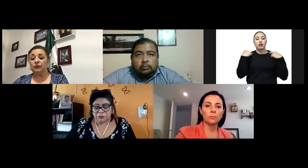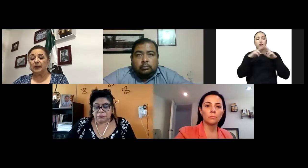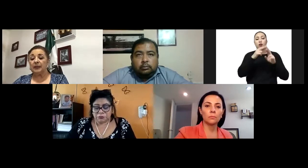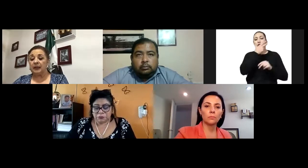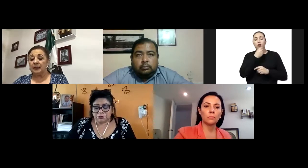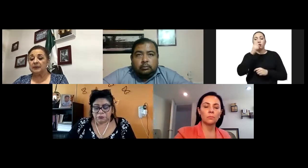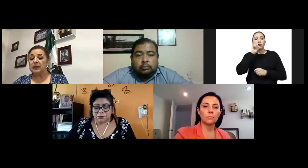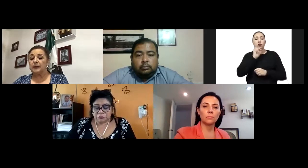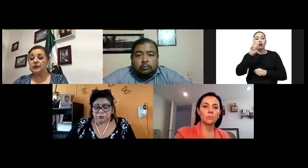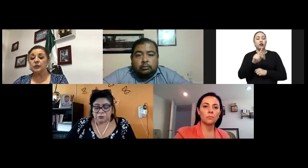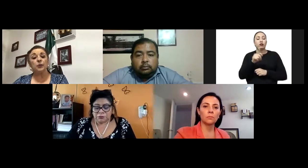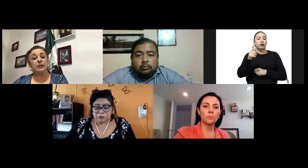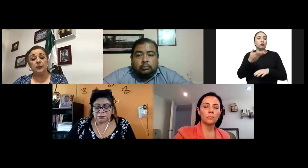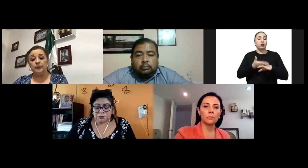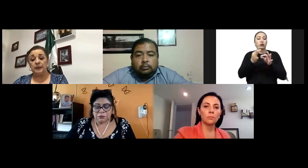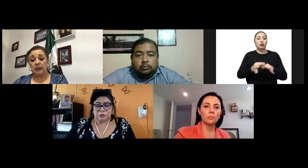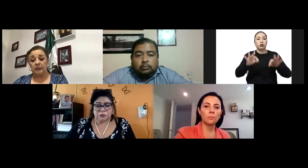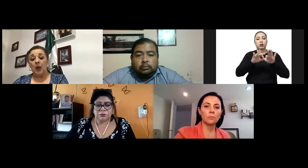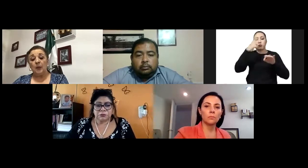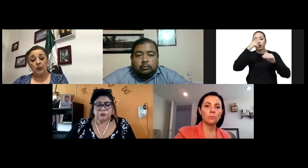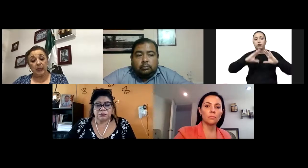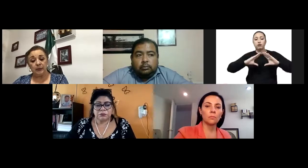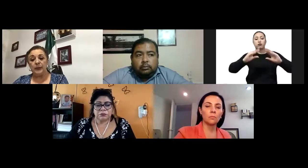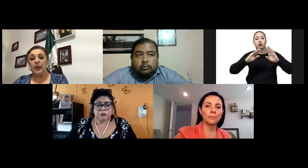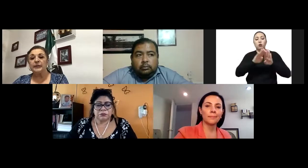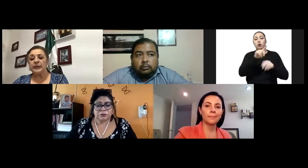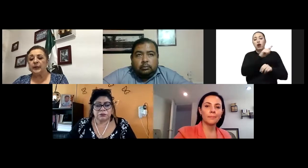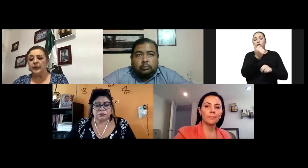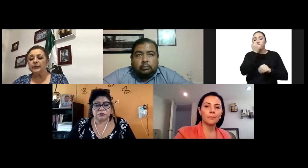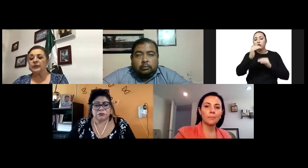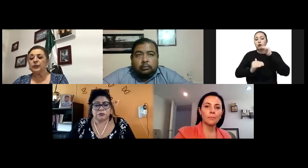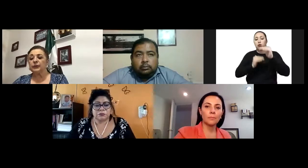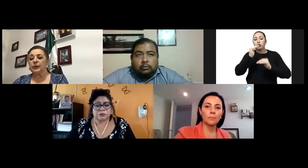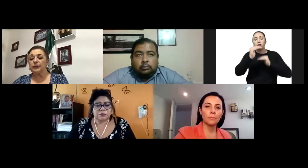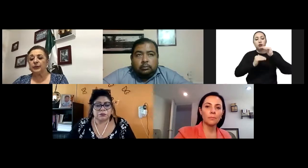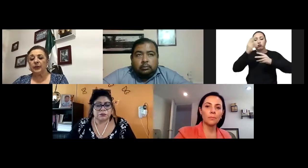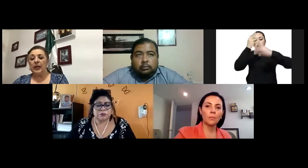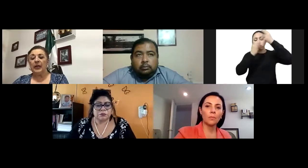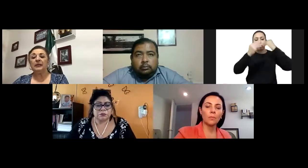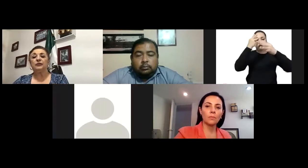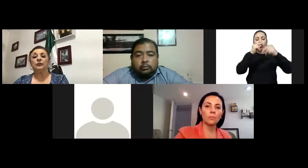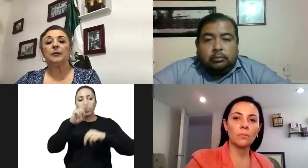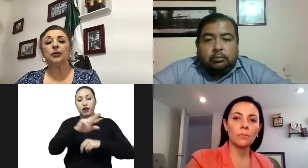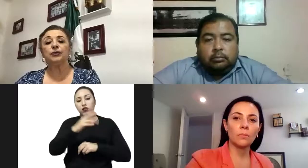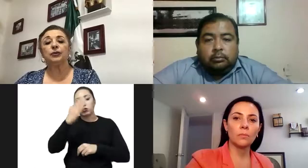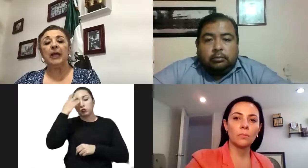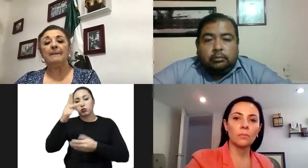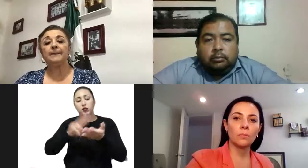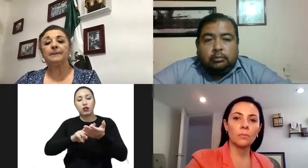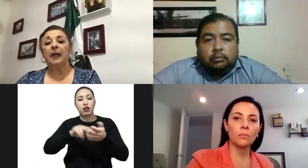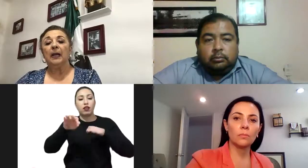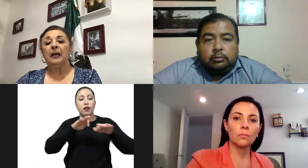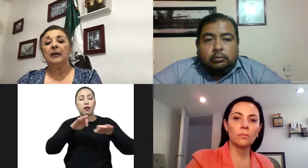agentes fundamentales del proceso educativo y, por lo tanto, se reconoce su contribución a la transformación